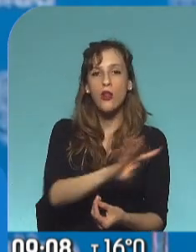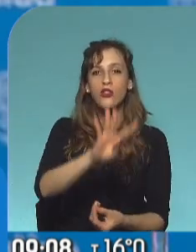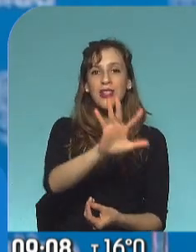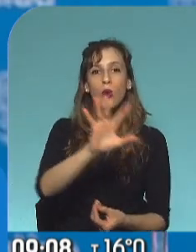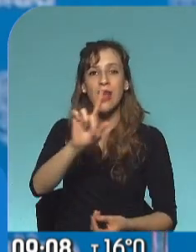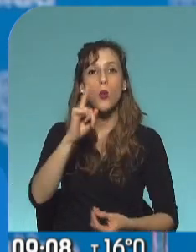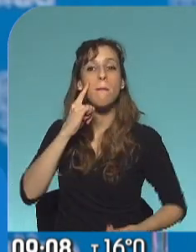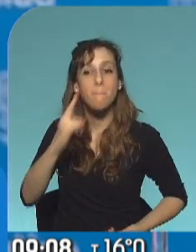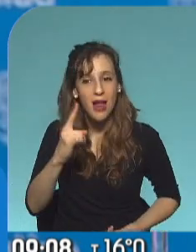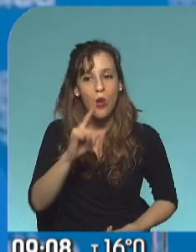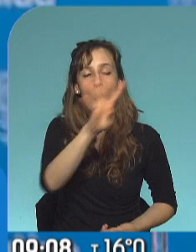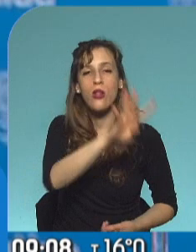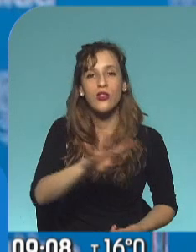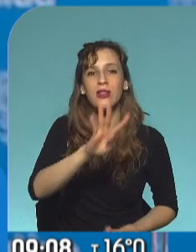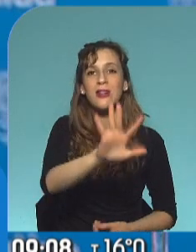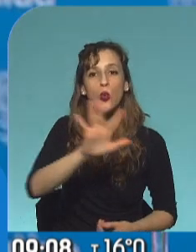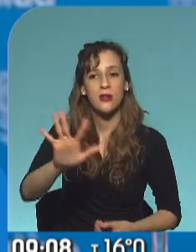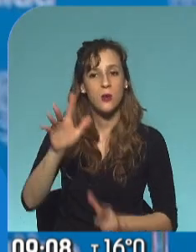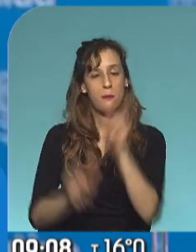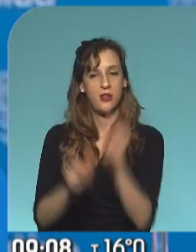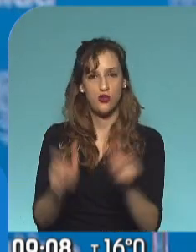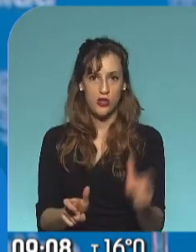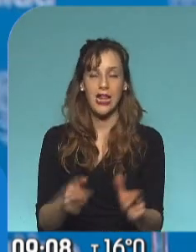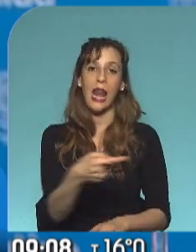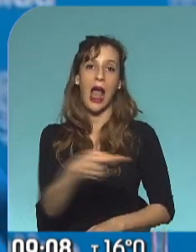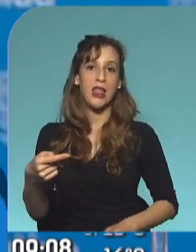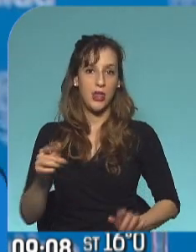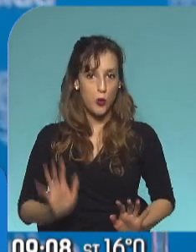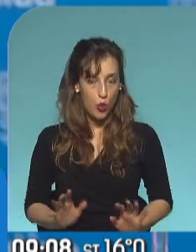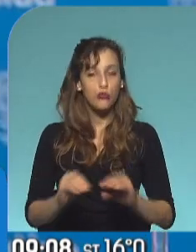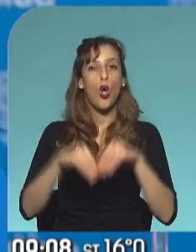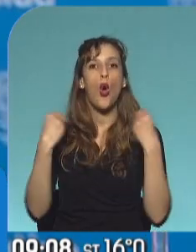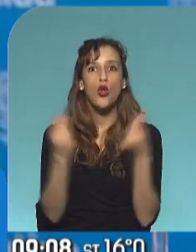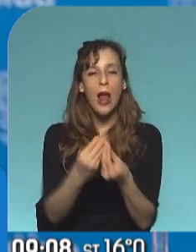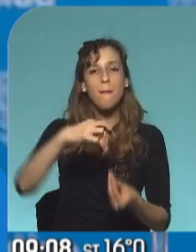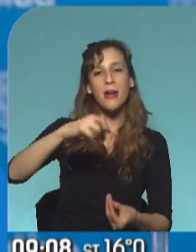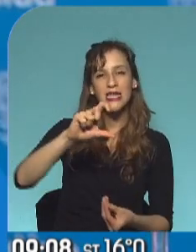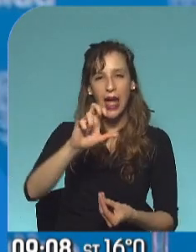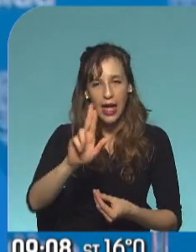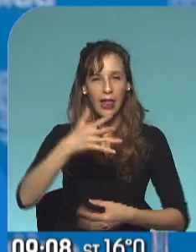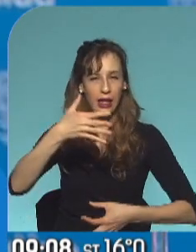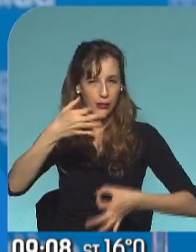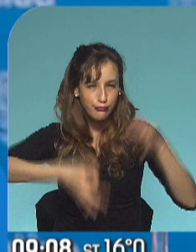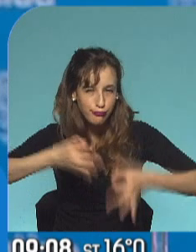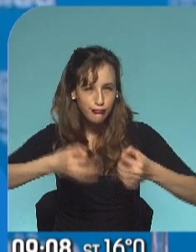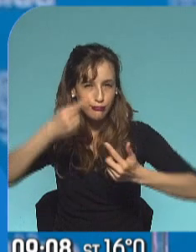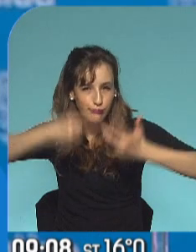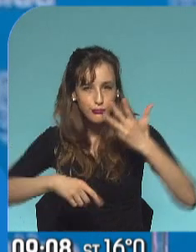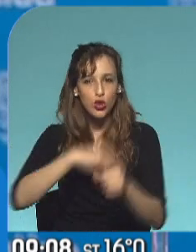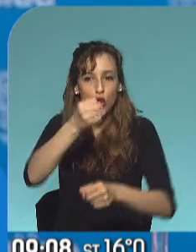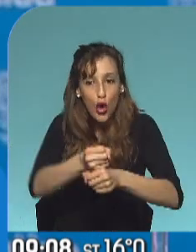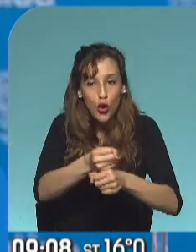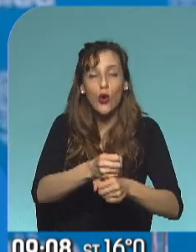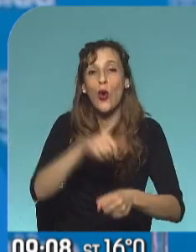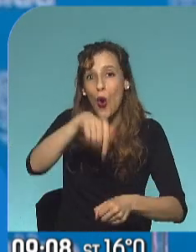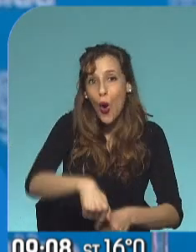451.400 55 personas los test totales del psr que se han realizado en nuestro país hasta la fecha ascienden a